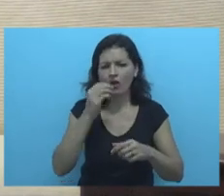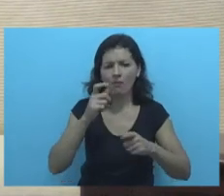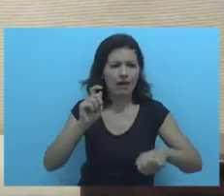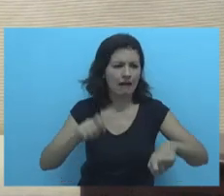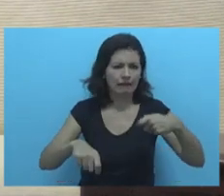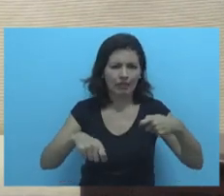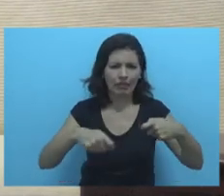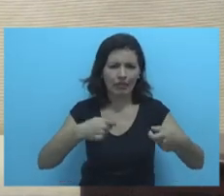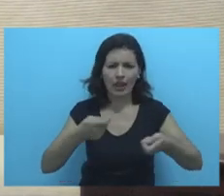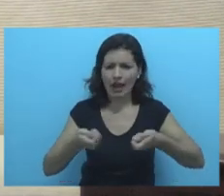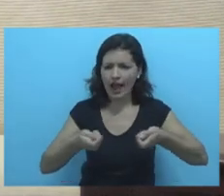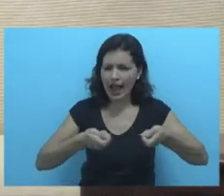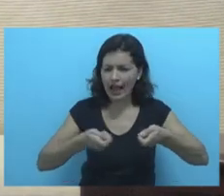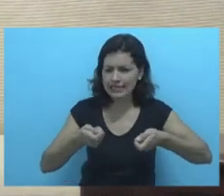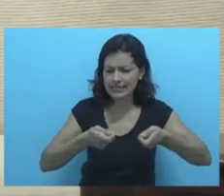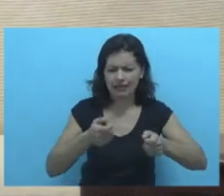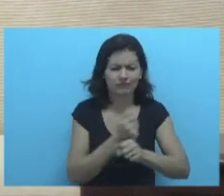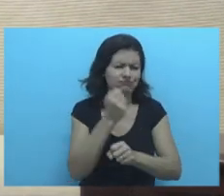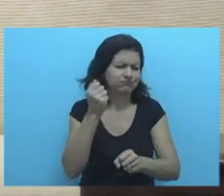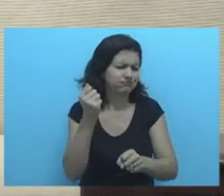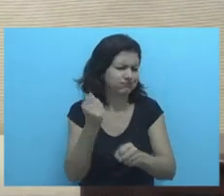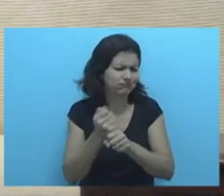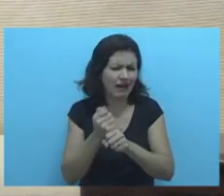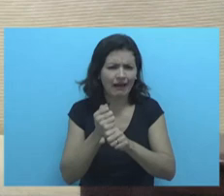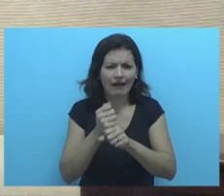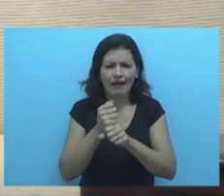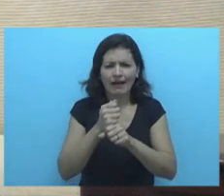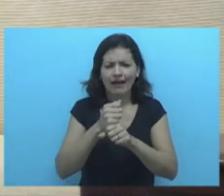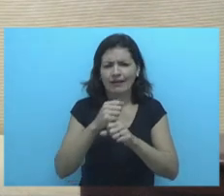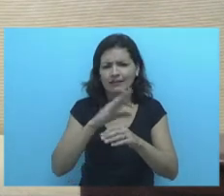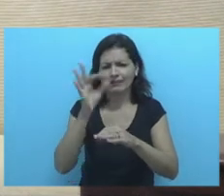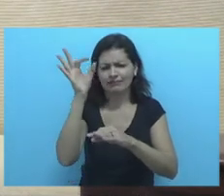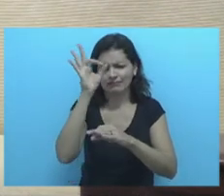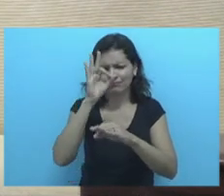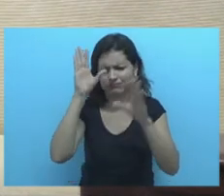arrancaba Miguel a las 6 de la mañana como si nada y nosotros nos costaba levantarnos a las 11.